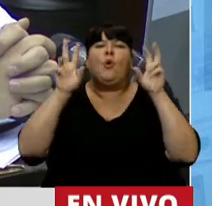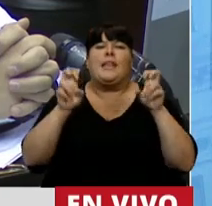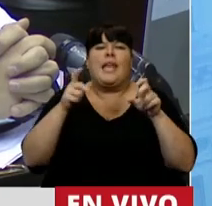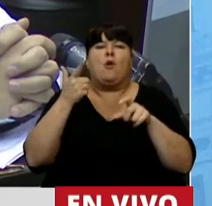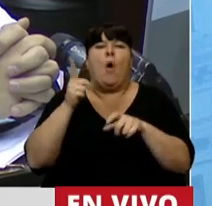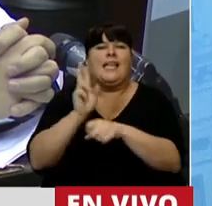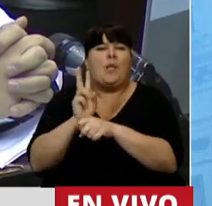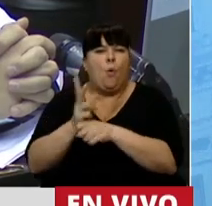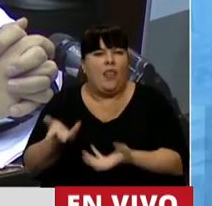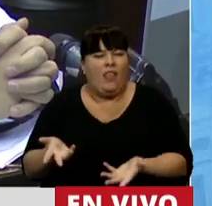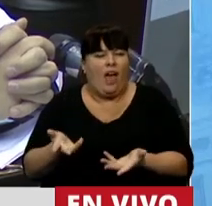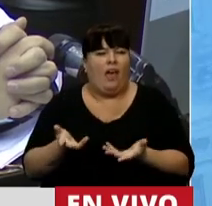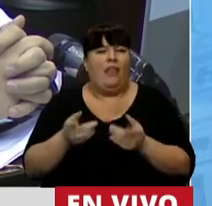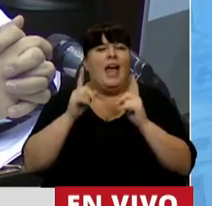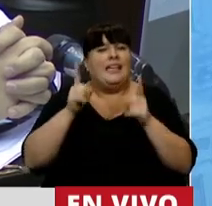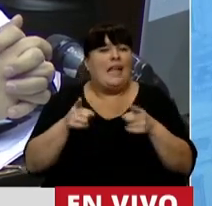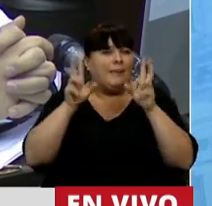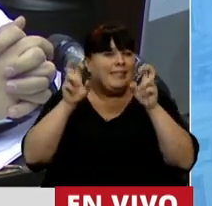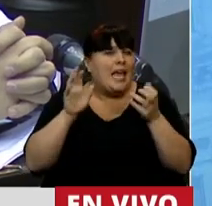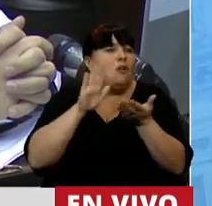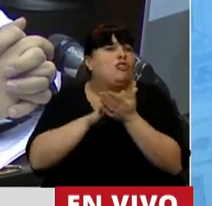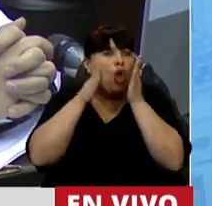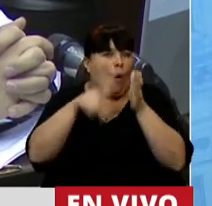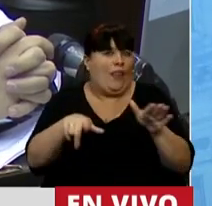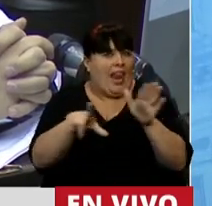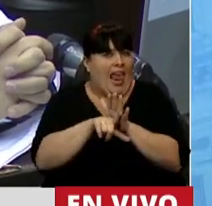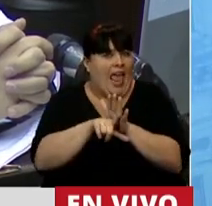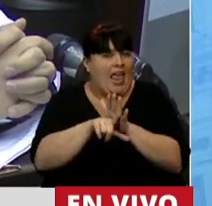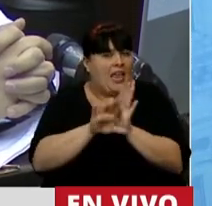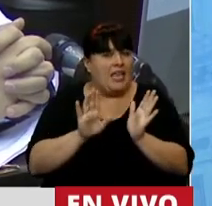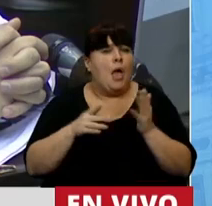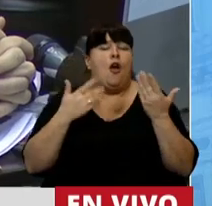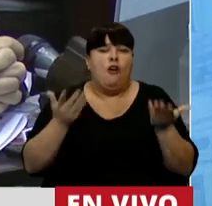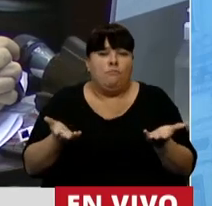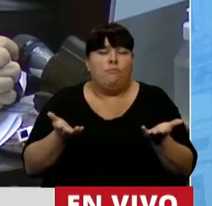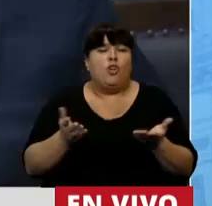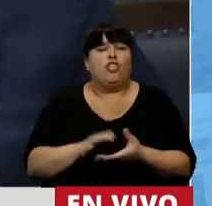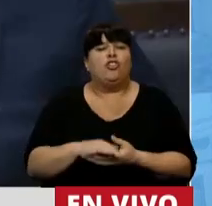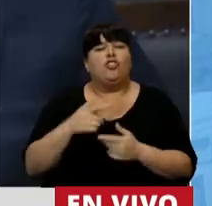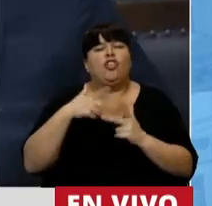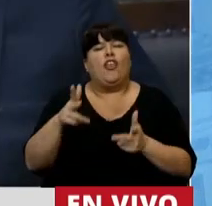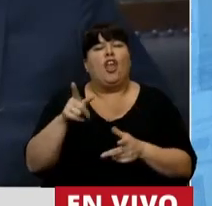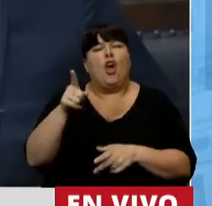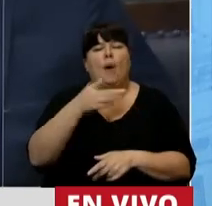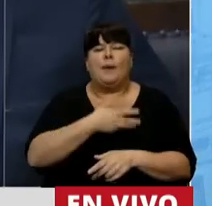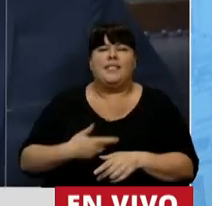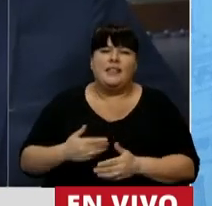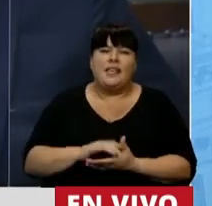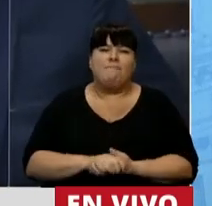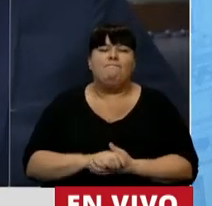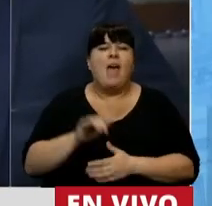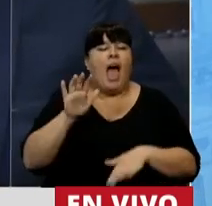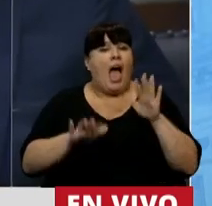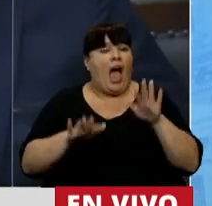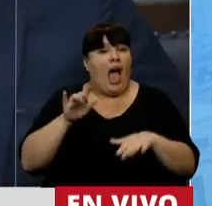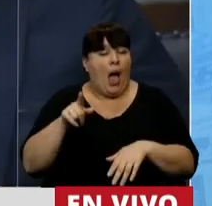de la inseguridad. Y también la agenda que tiene que ver con esta ley, señor presidente. Por eso le digo, señor presidente, que a